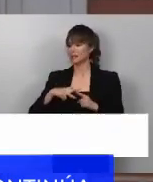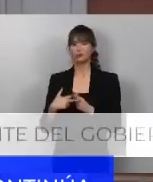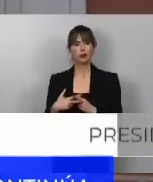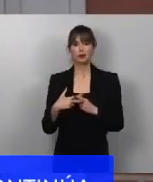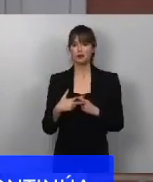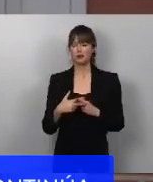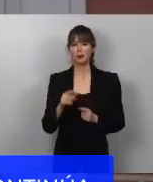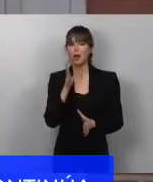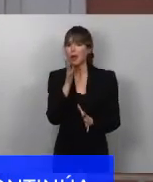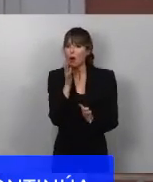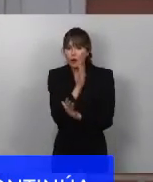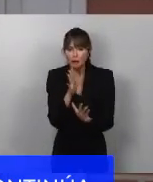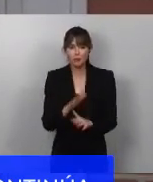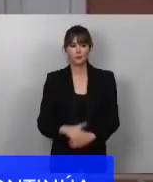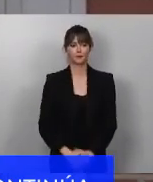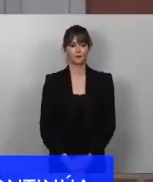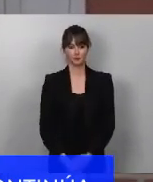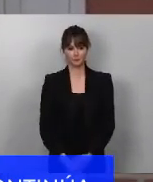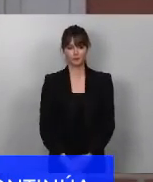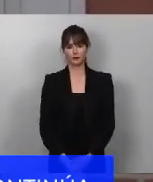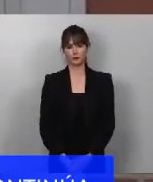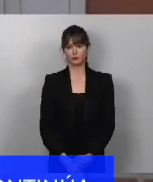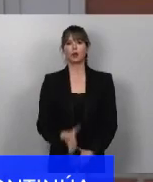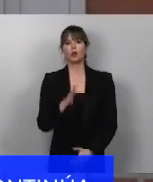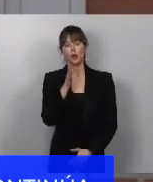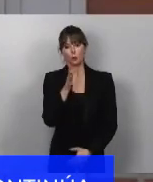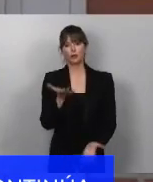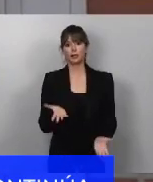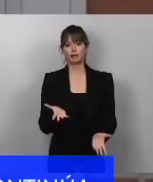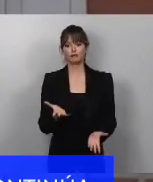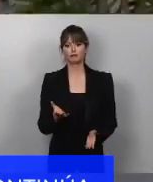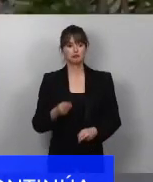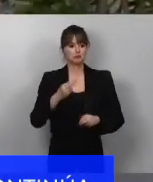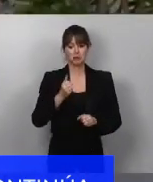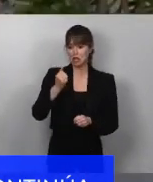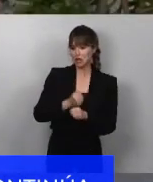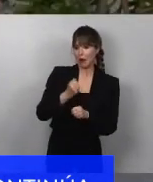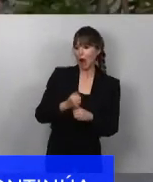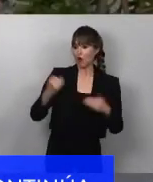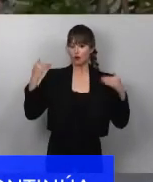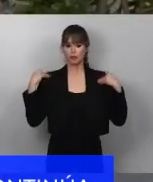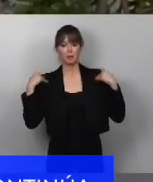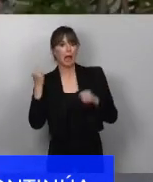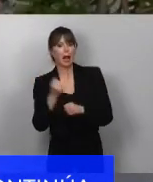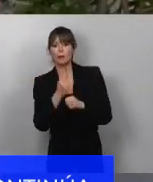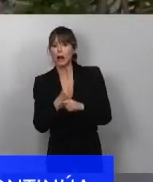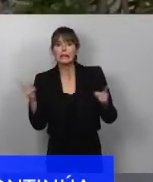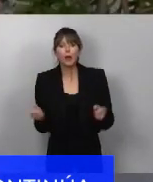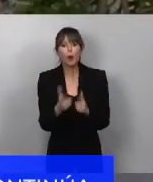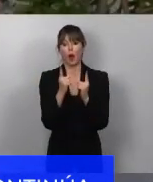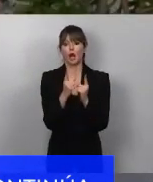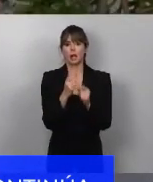a nadie también porque sea cual sea nuestro oficio nuestra responsabilidad laboral vivimos en una sociedad